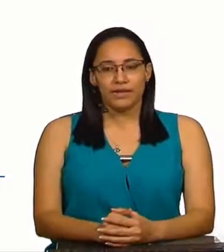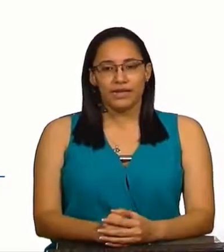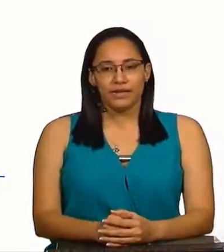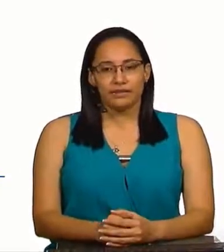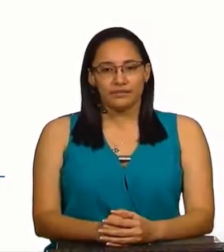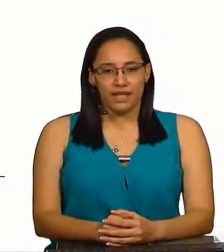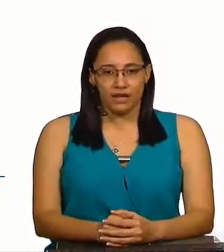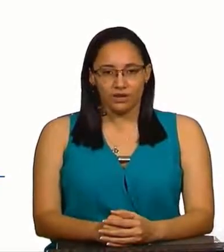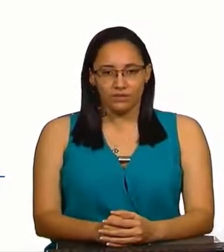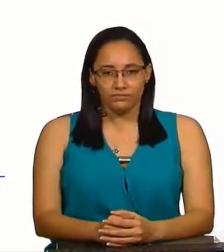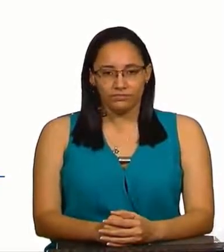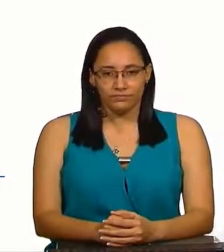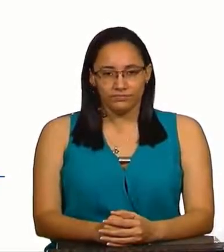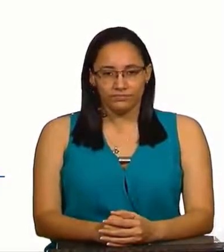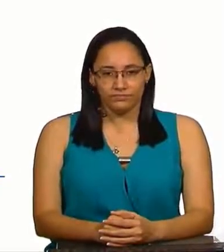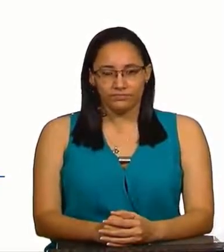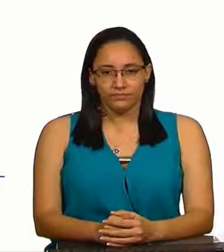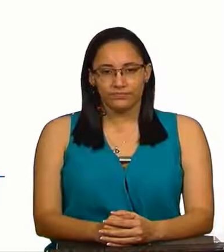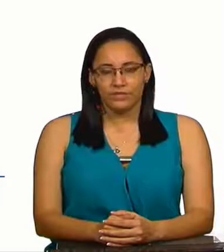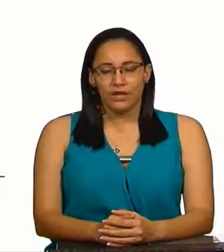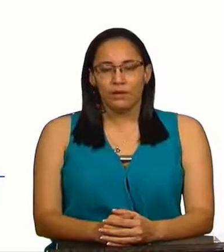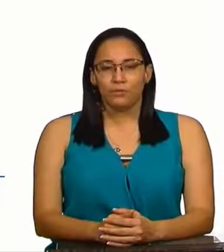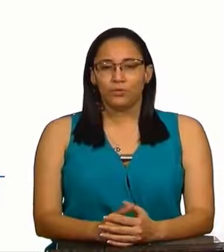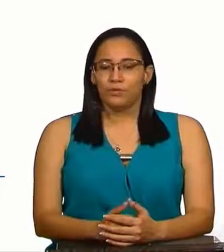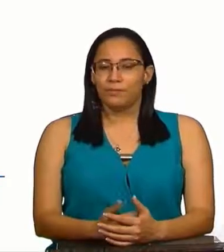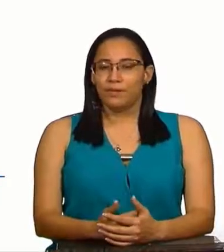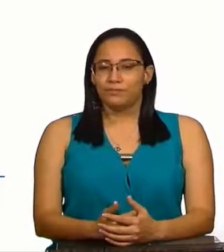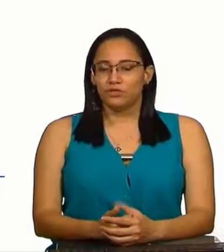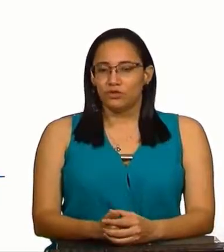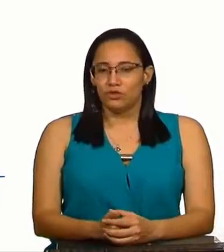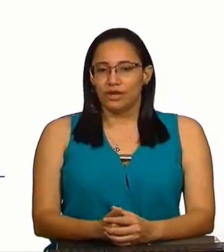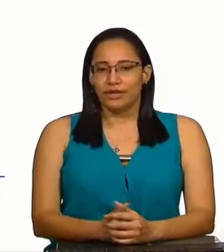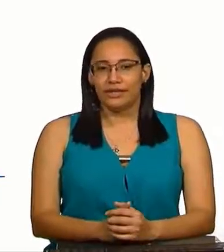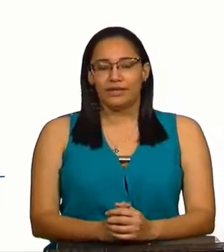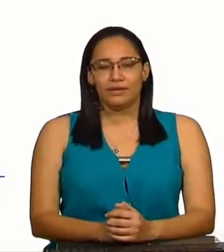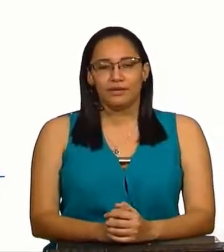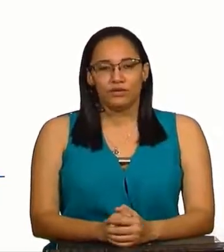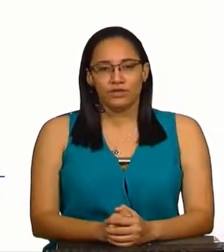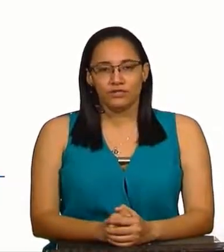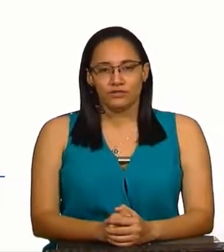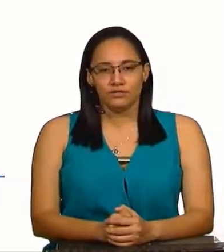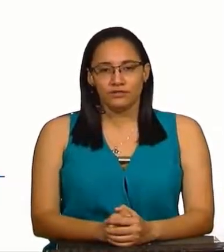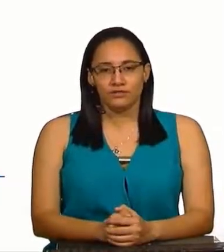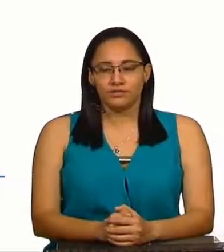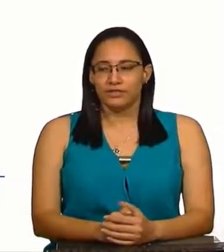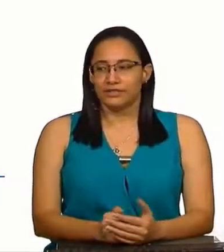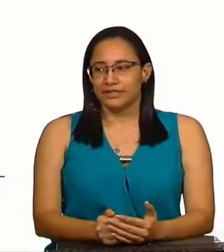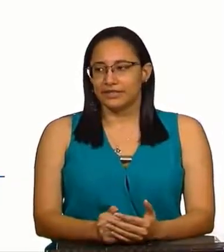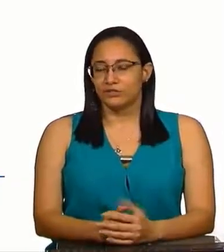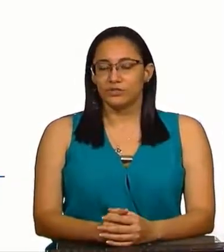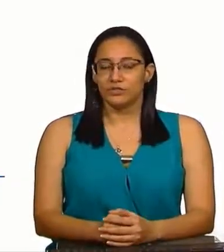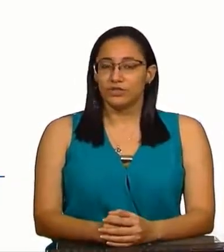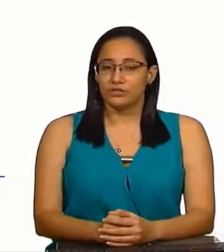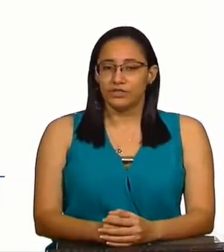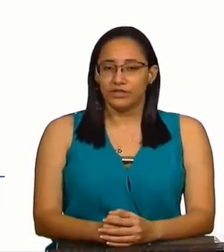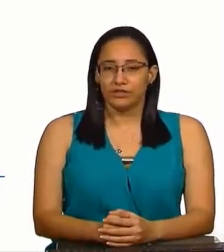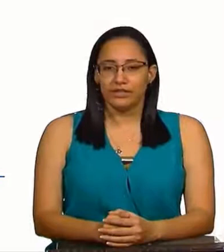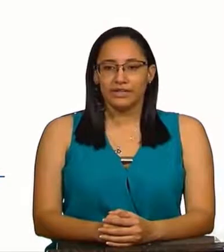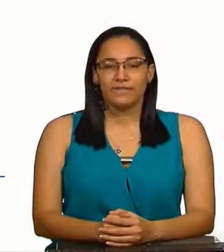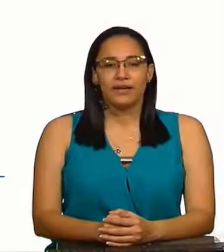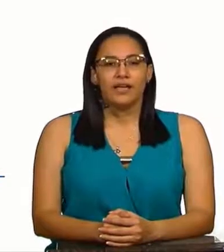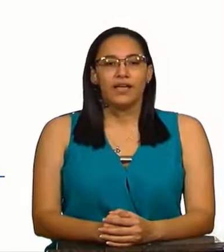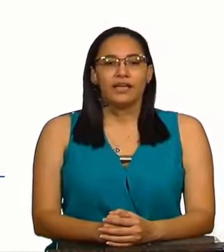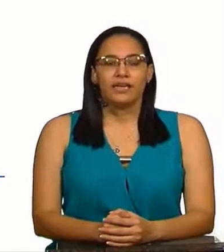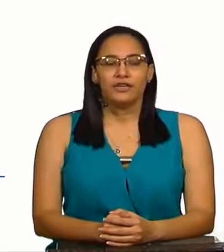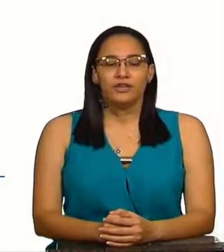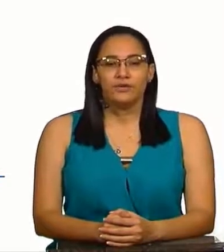¿Puedes bailar tango? Muy bien, vamos todos a leer la oración. En este caso, nuestra oración